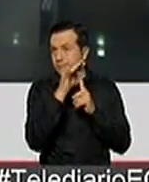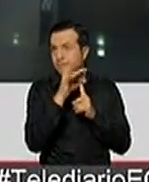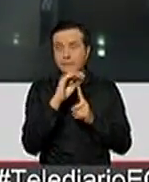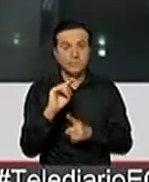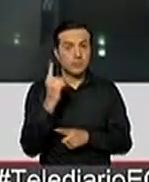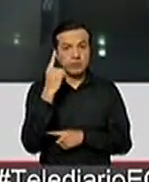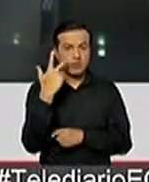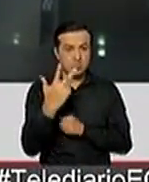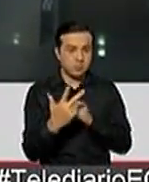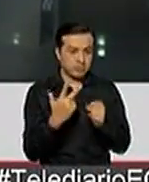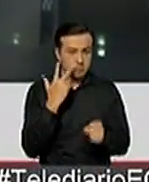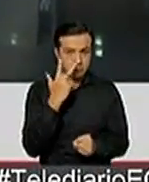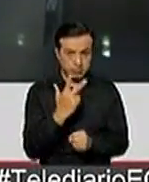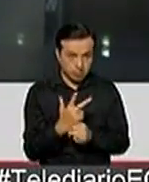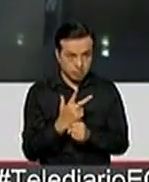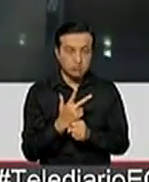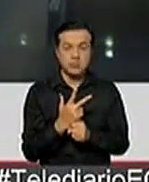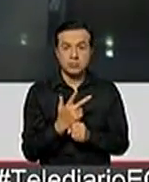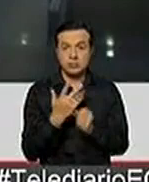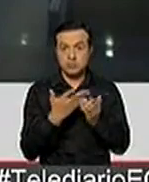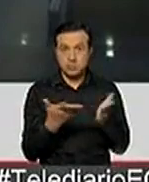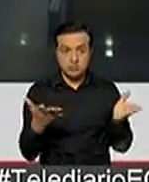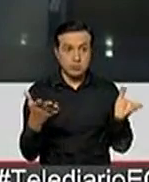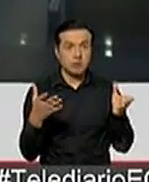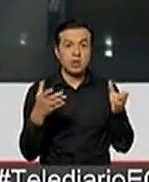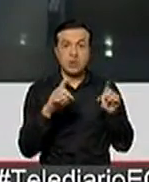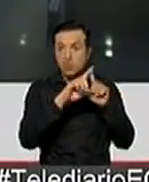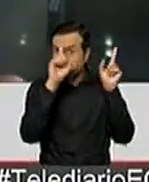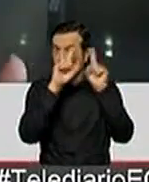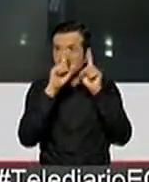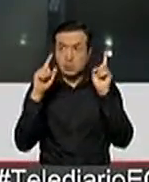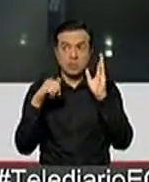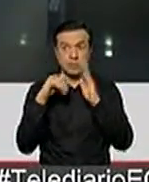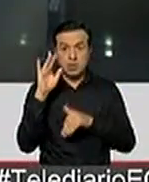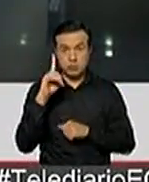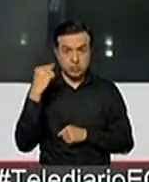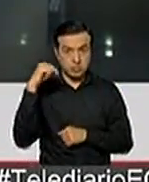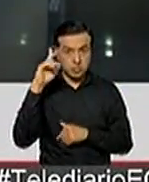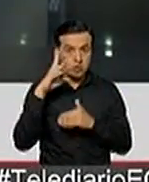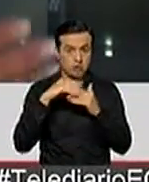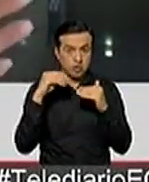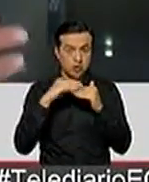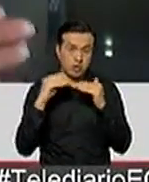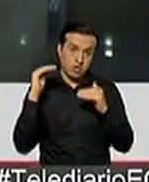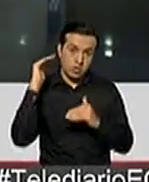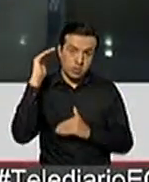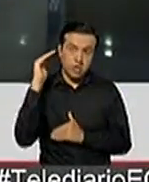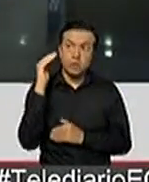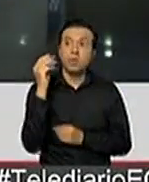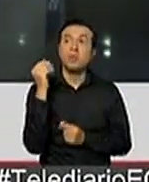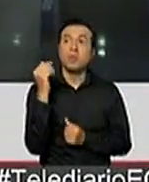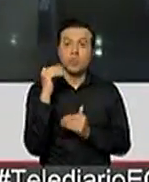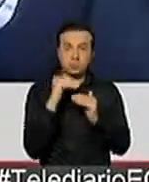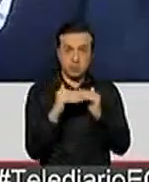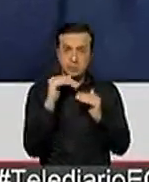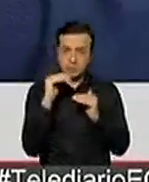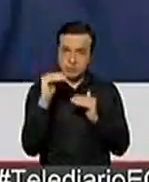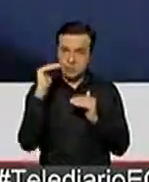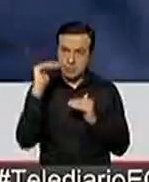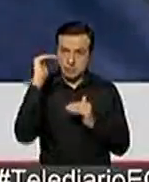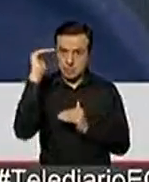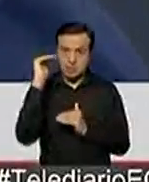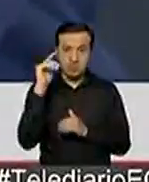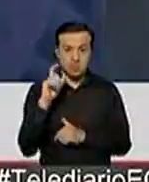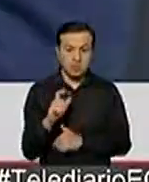única por 3 años, para aquellas sociedades que tengan ingresos superiores a $1,000,000. Con una tarifa progresiva. El